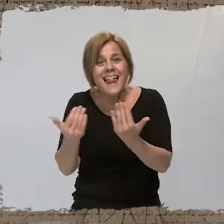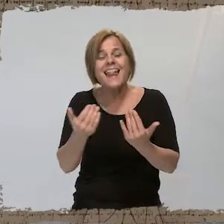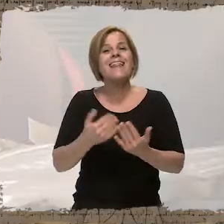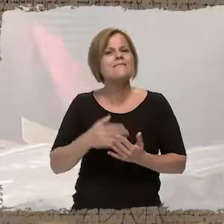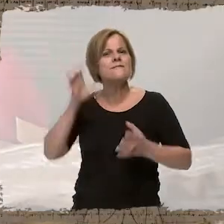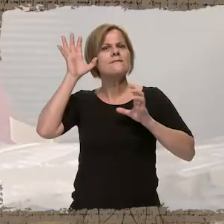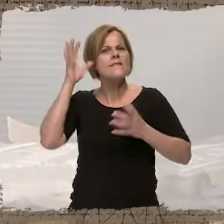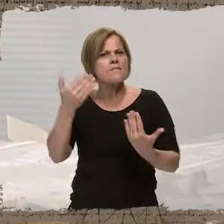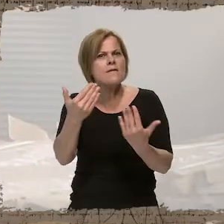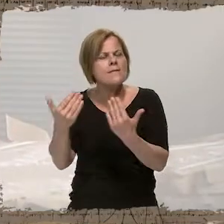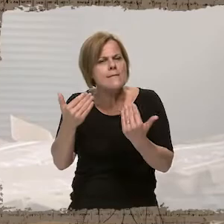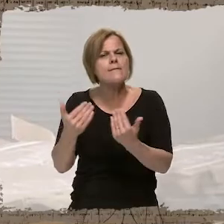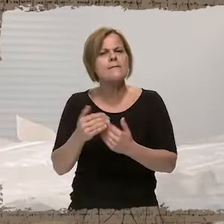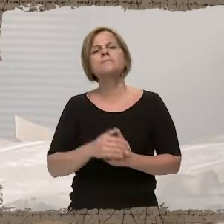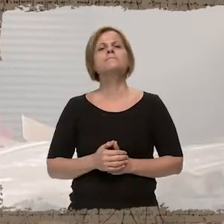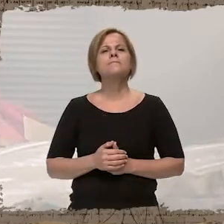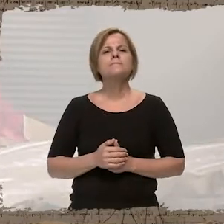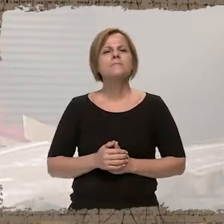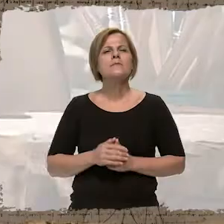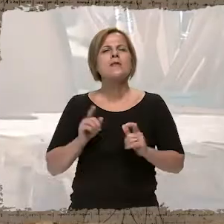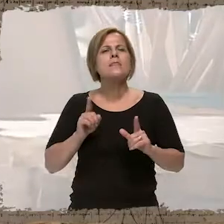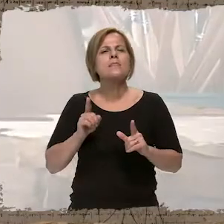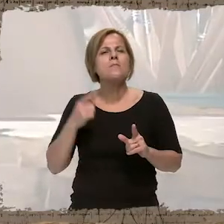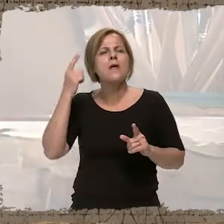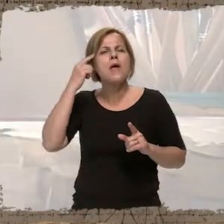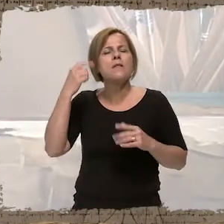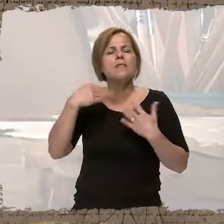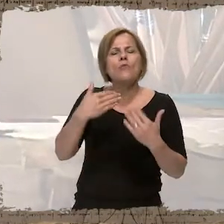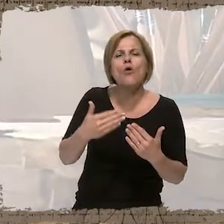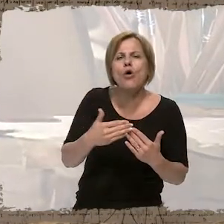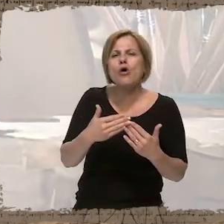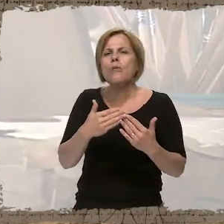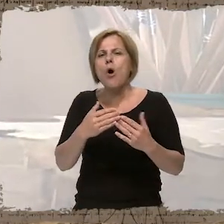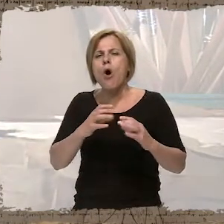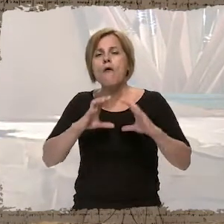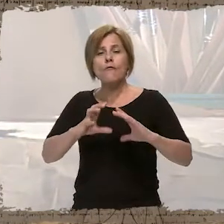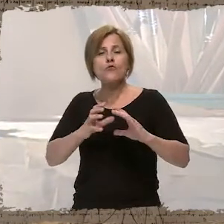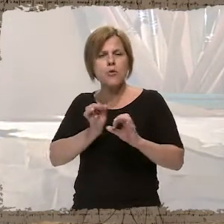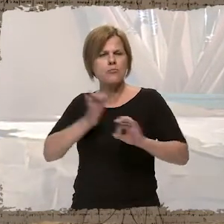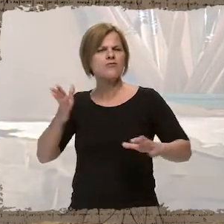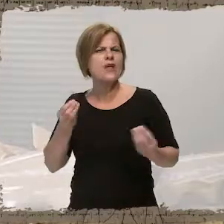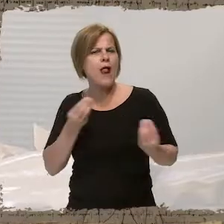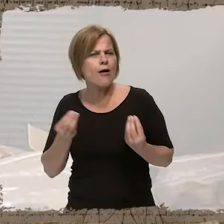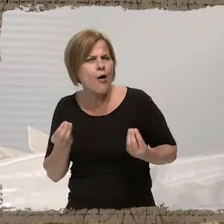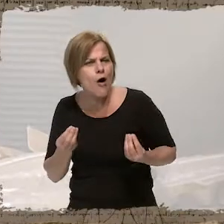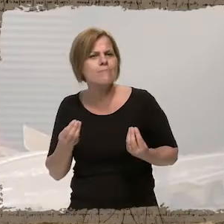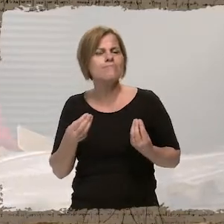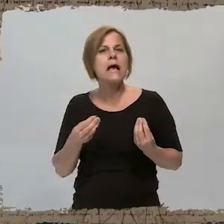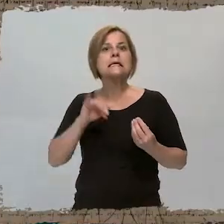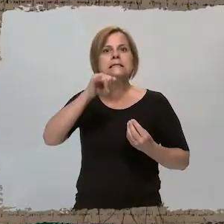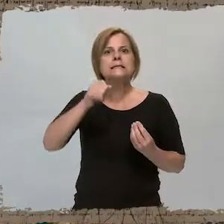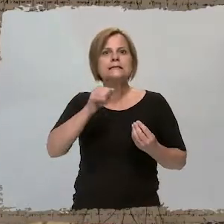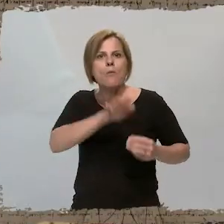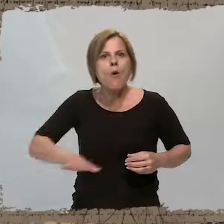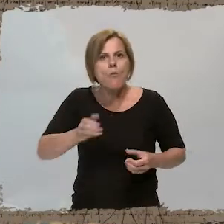estoy recordando sigan sigan está funcionando también aprendimos sobre cómo ser un futbolista profesional así y